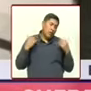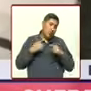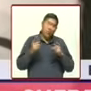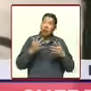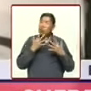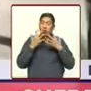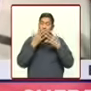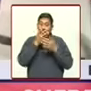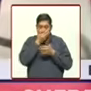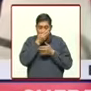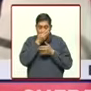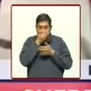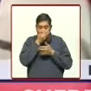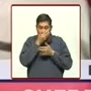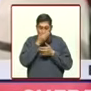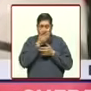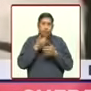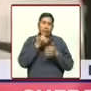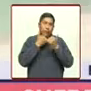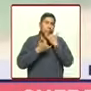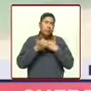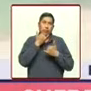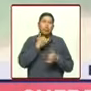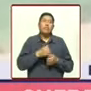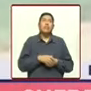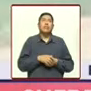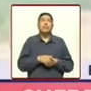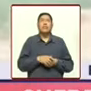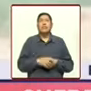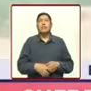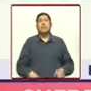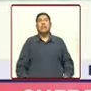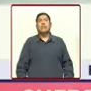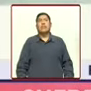va sintiendo más fresquito hasta de madrugada.